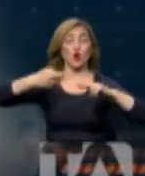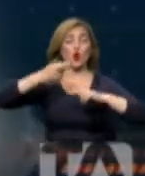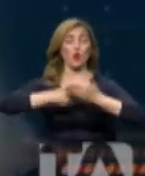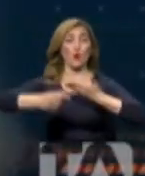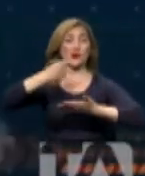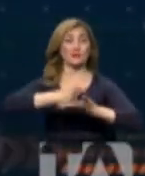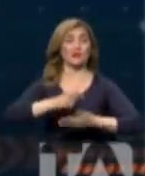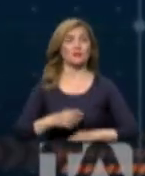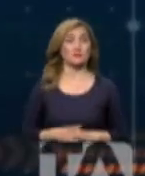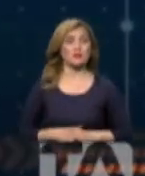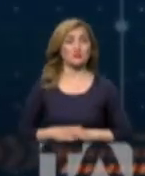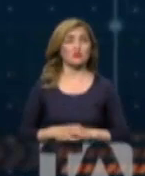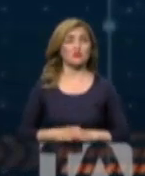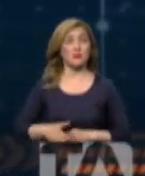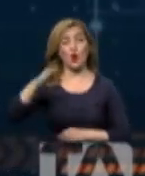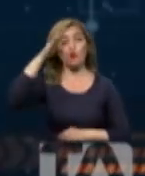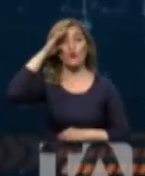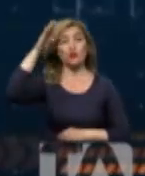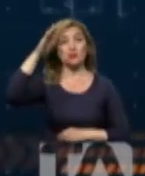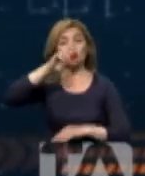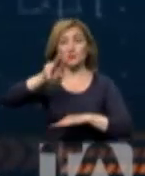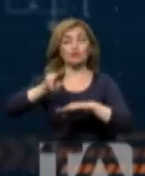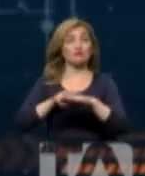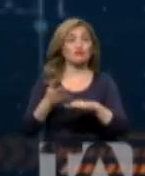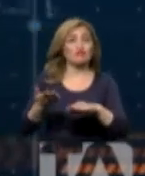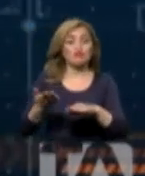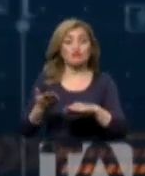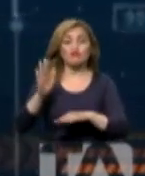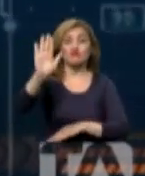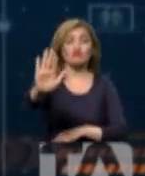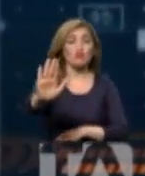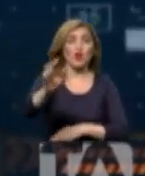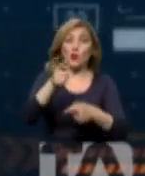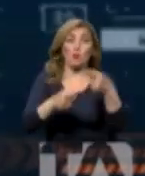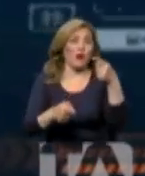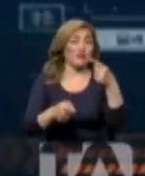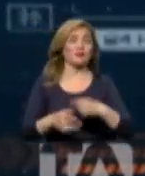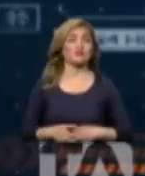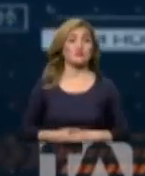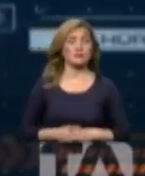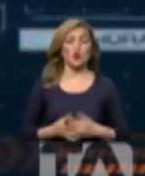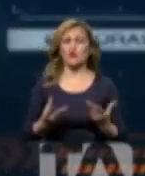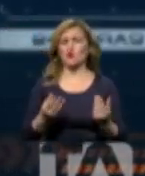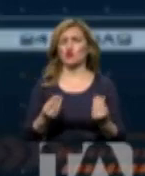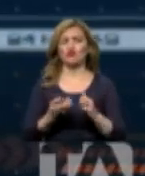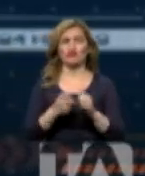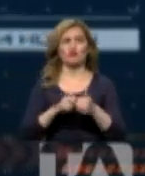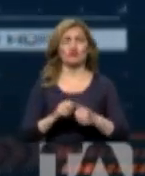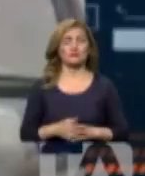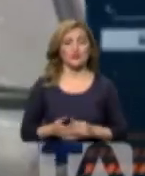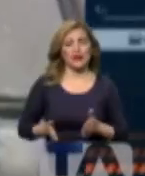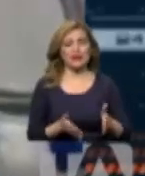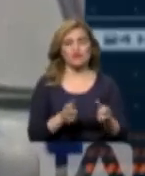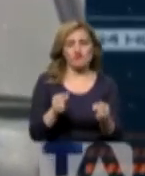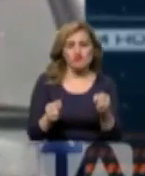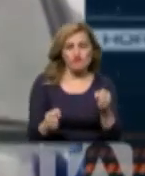duda razonable motivó a los agentes de tránsito y Policía Nacional detener este traslado. Como este, hay muchos casos. Las carreteras